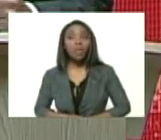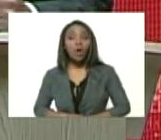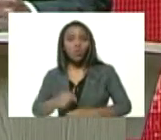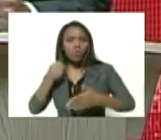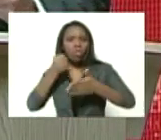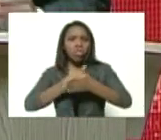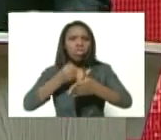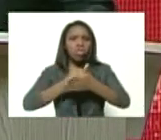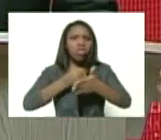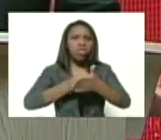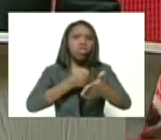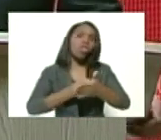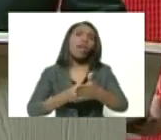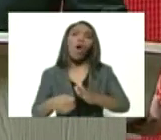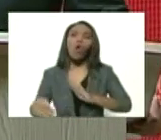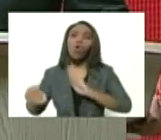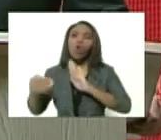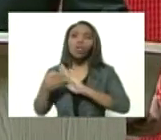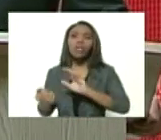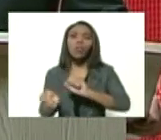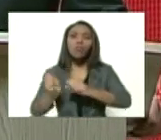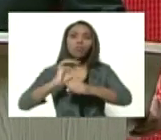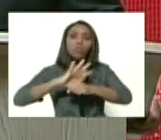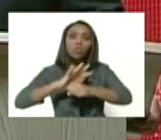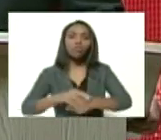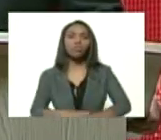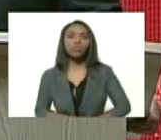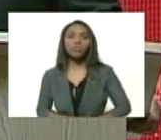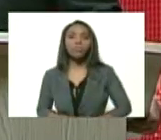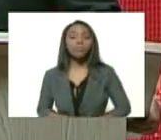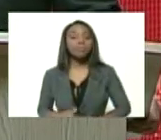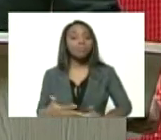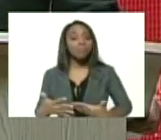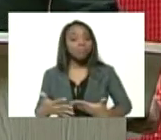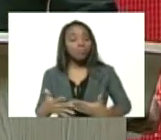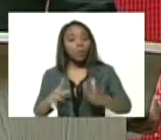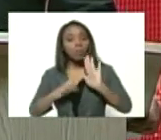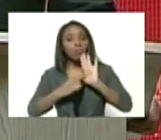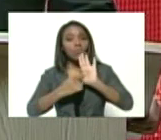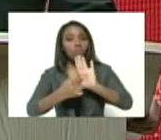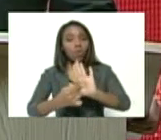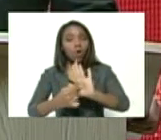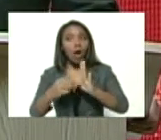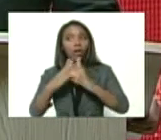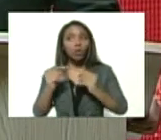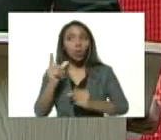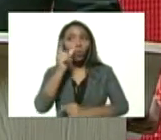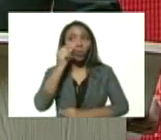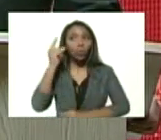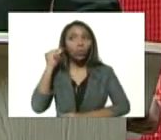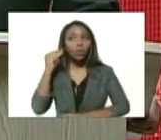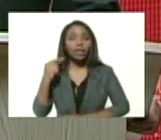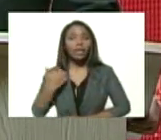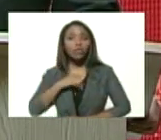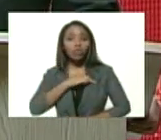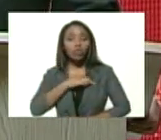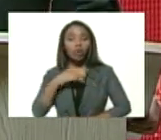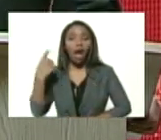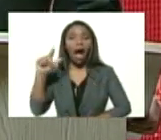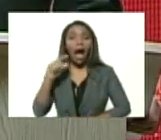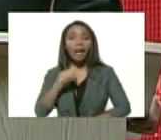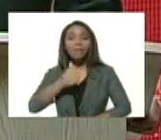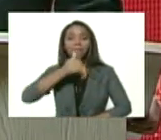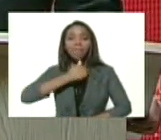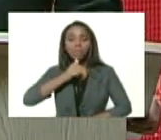combate contra el COVID-19, pues señalarles a todas y a todos que estamos